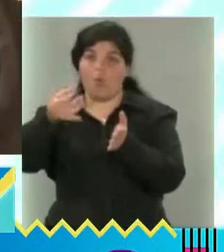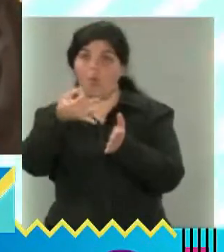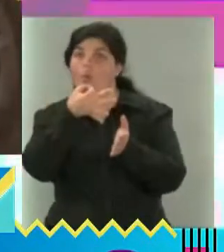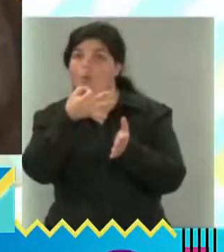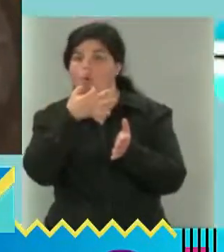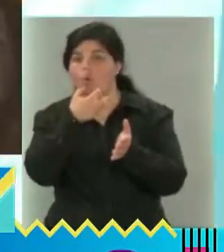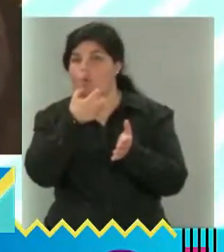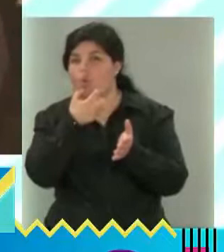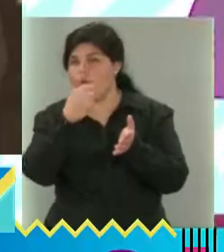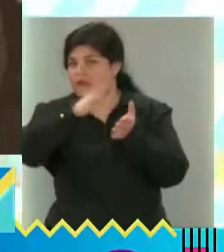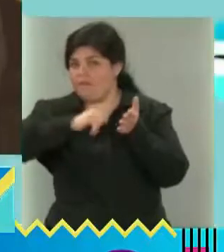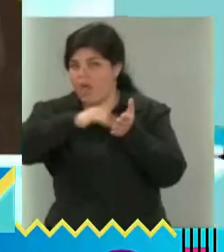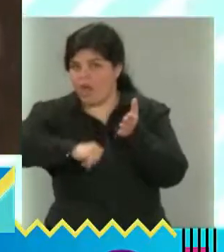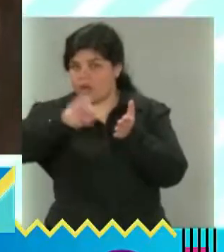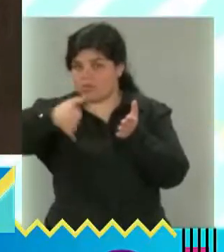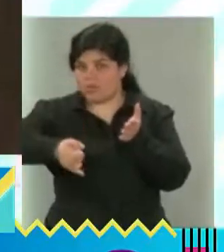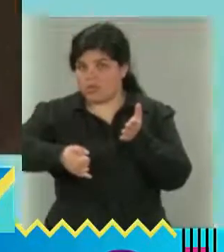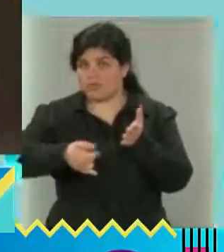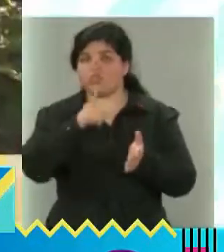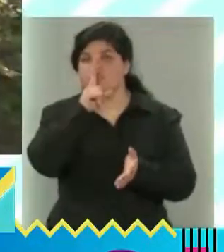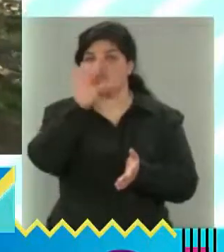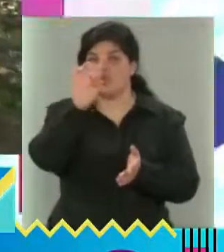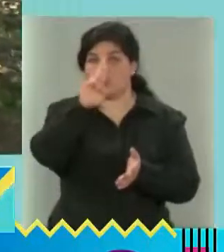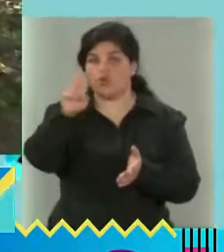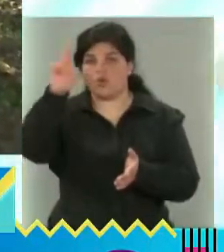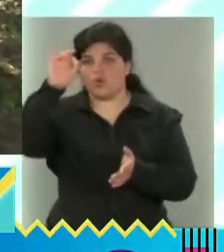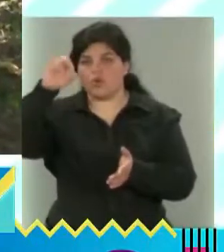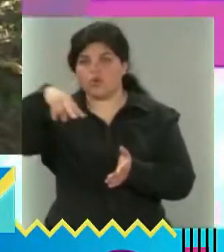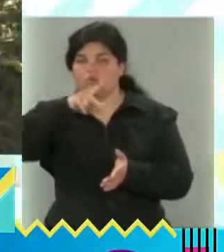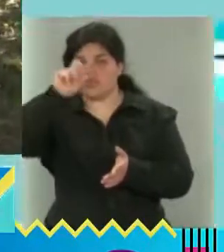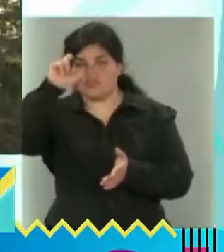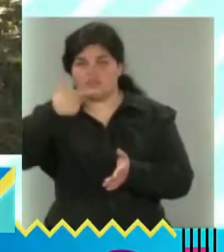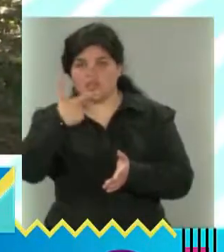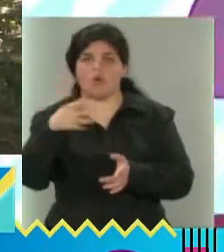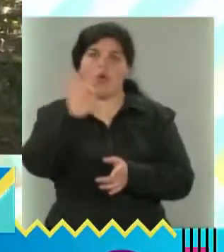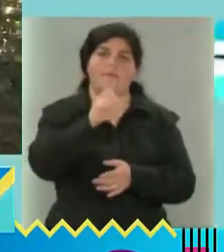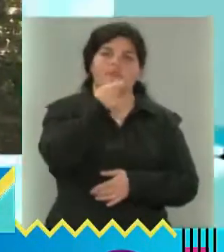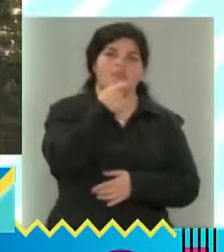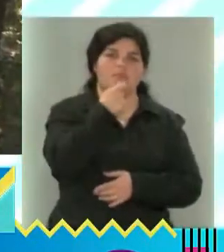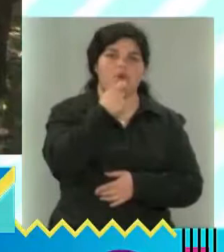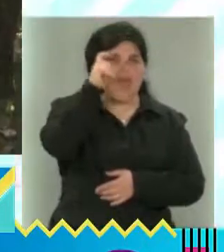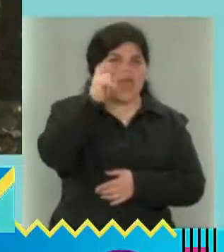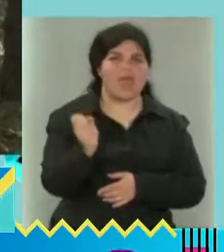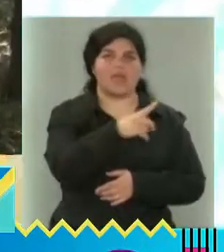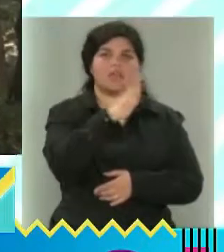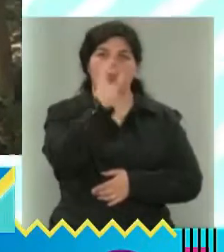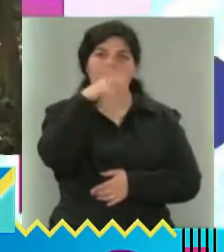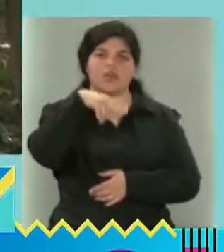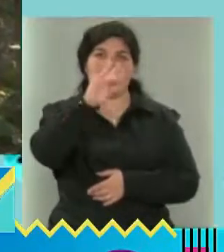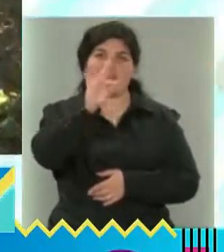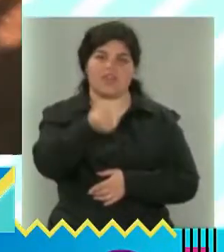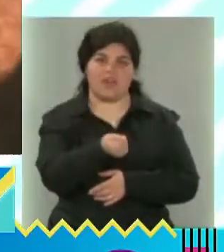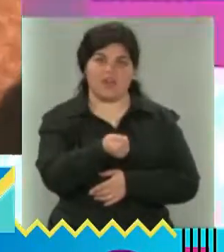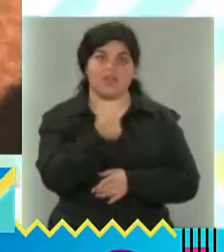Malbec, ¿será el Torrontés o será alguna otra variedad, o será para el este mendocino la Bonarda, que también se ha estado trabajando mucho en tratar